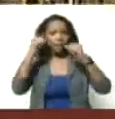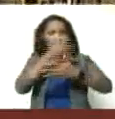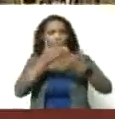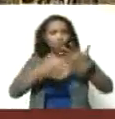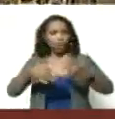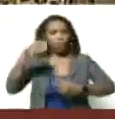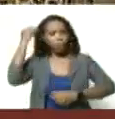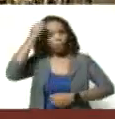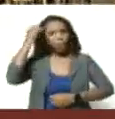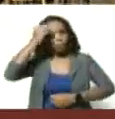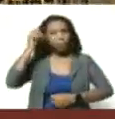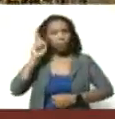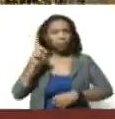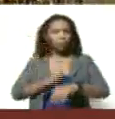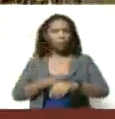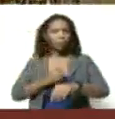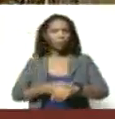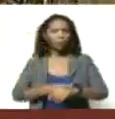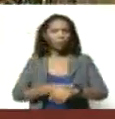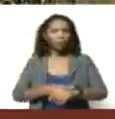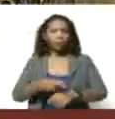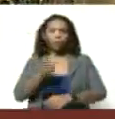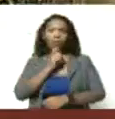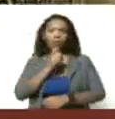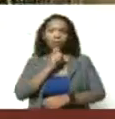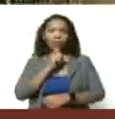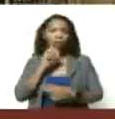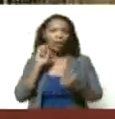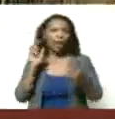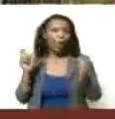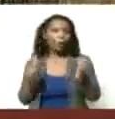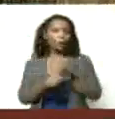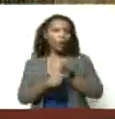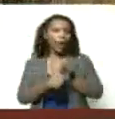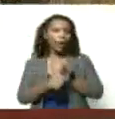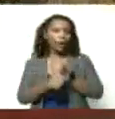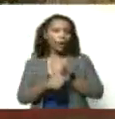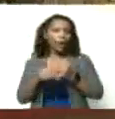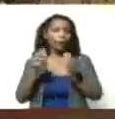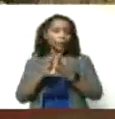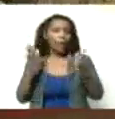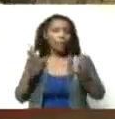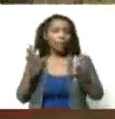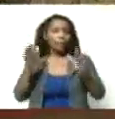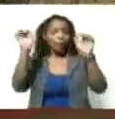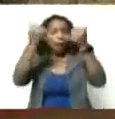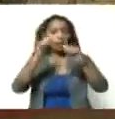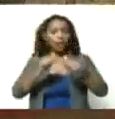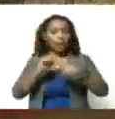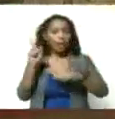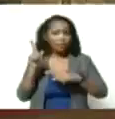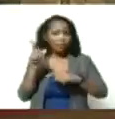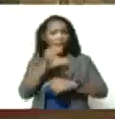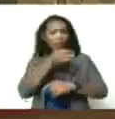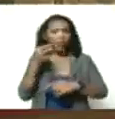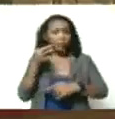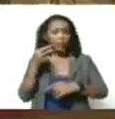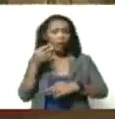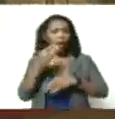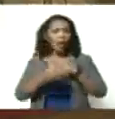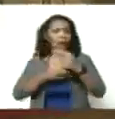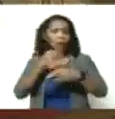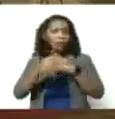cronista, pensador en su tiempo. Es difícil conseguir herederos en grandes artistas. Fue acertado